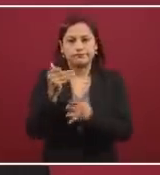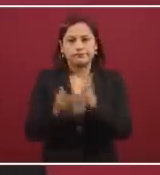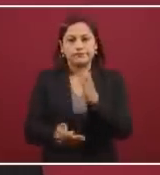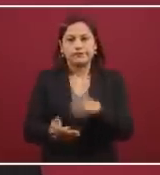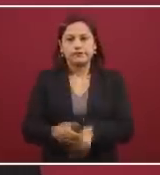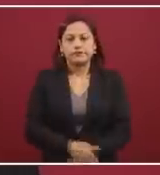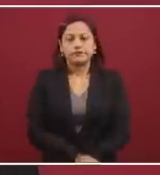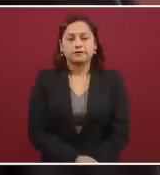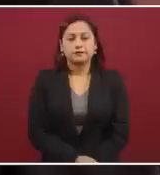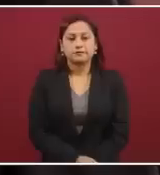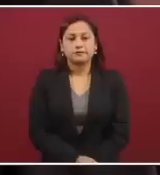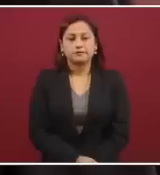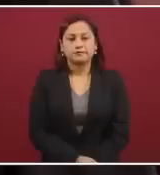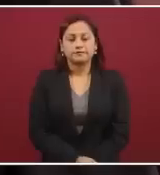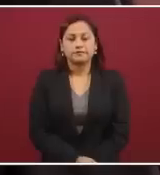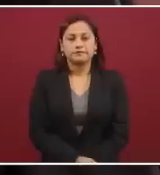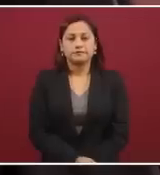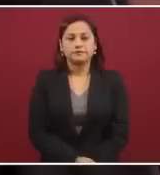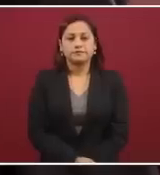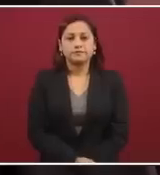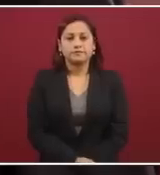y fueron este